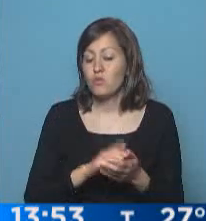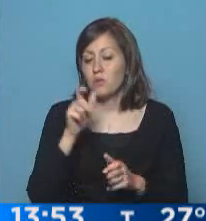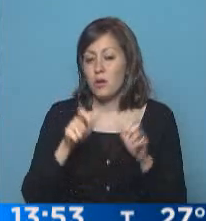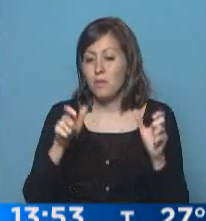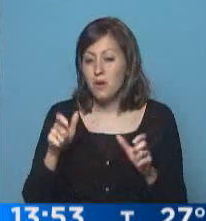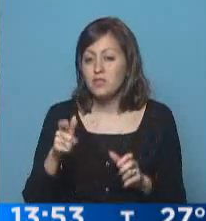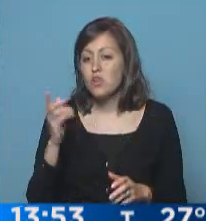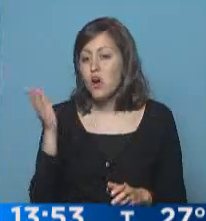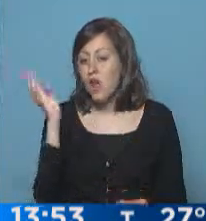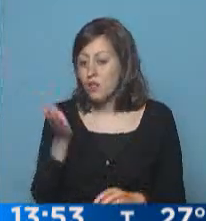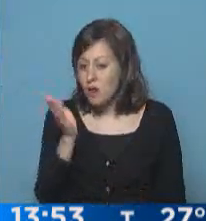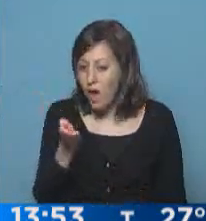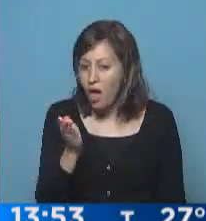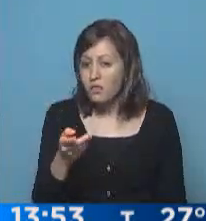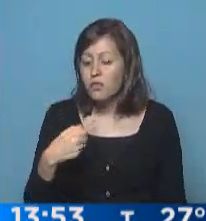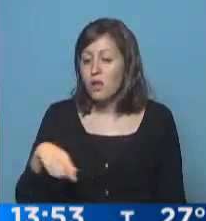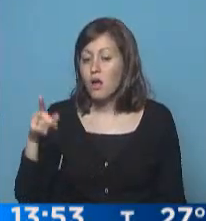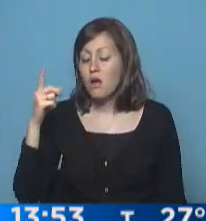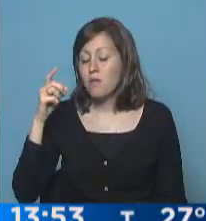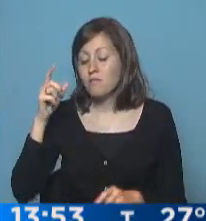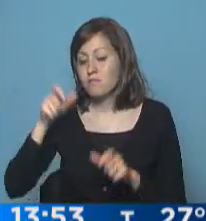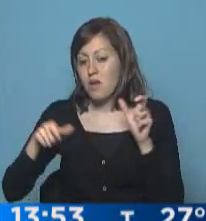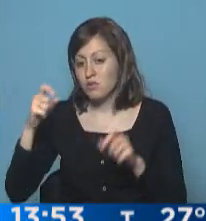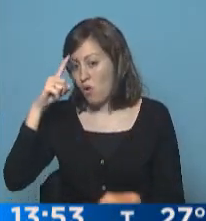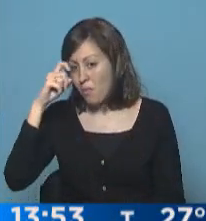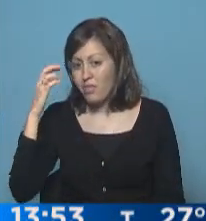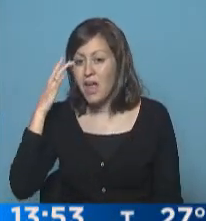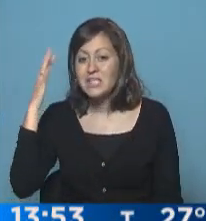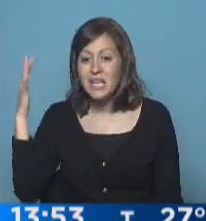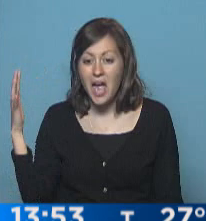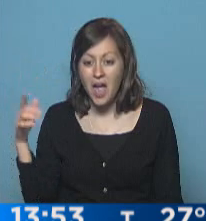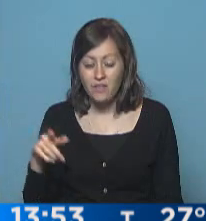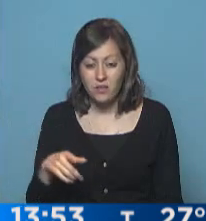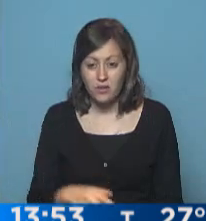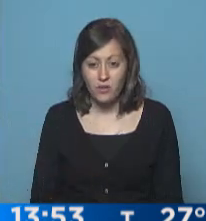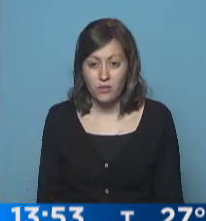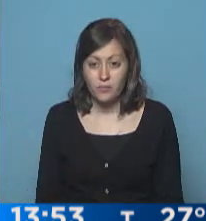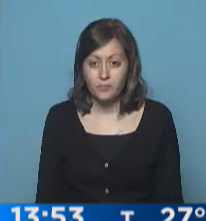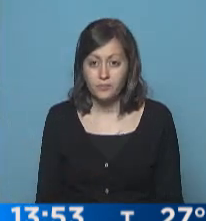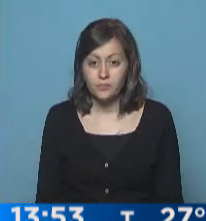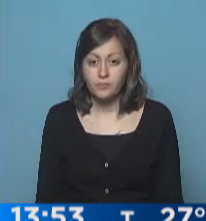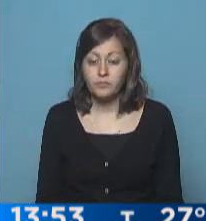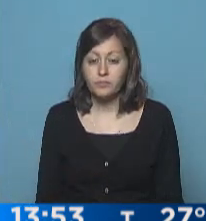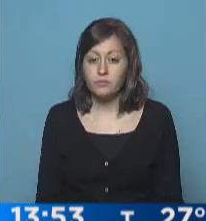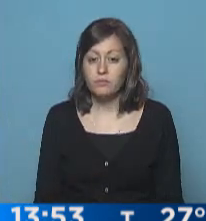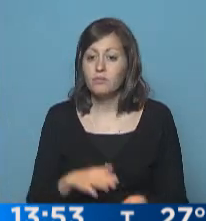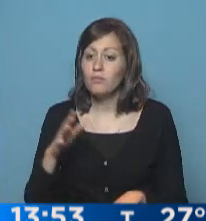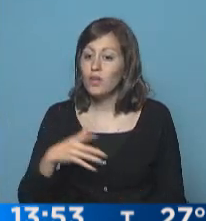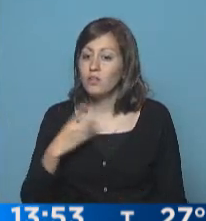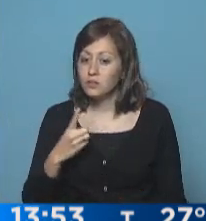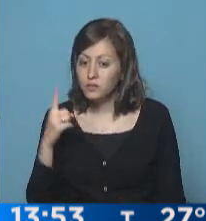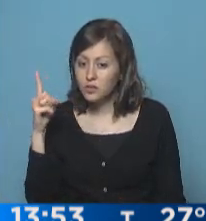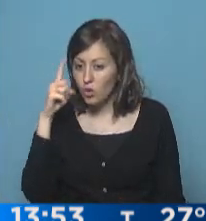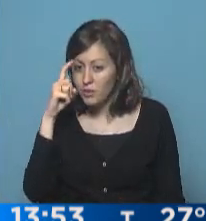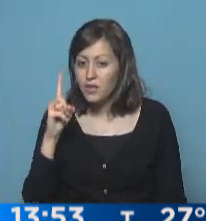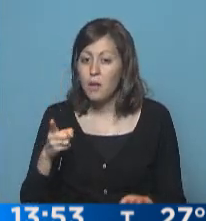contextos de encierro psiquiátrico junto con esta actitud judicial una actitud por parte de las autoridades del hospital y del gobierno